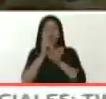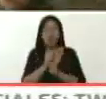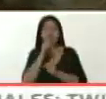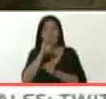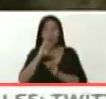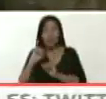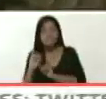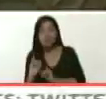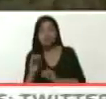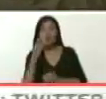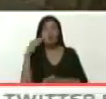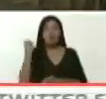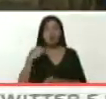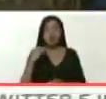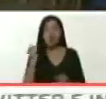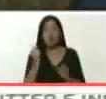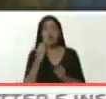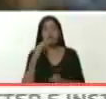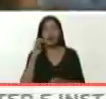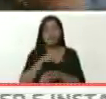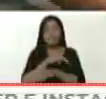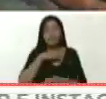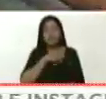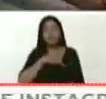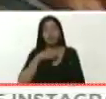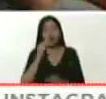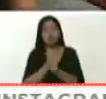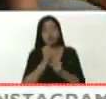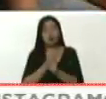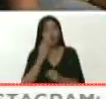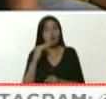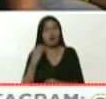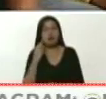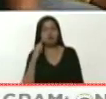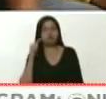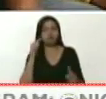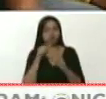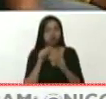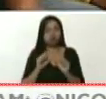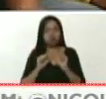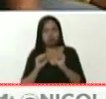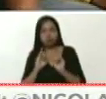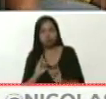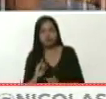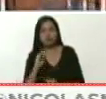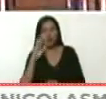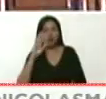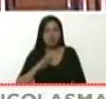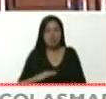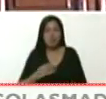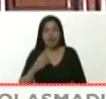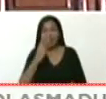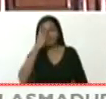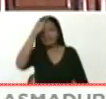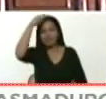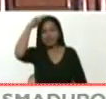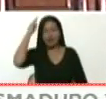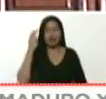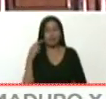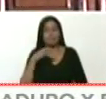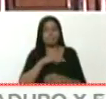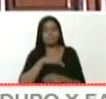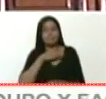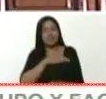Confío en la gran misión Chamba Juvenil. Y hay que estar encima de ello. Taret, ministro de Industria.